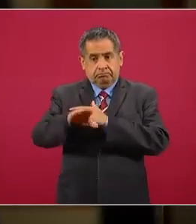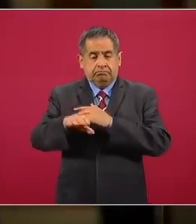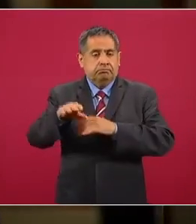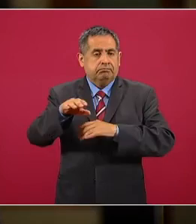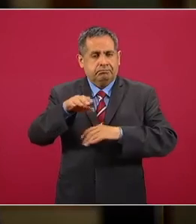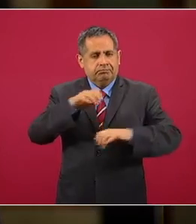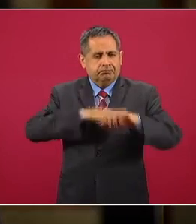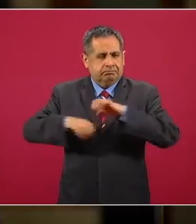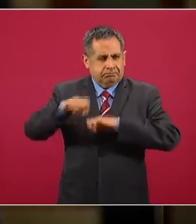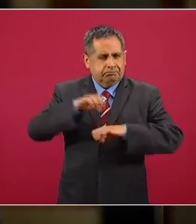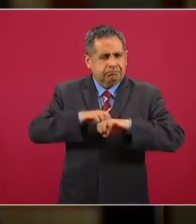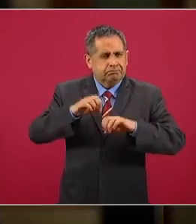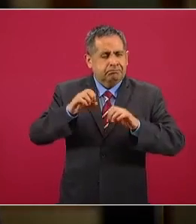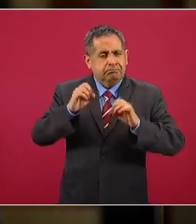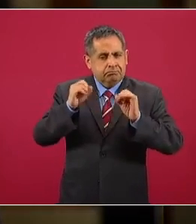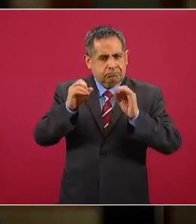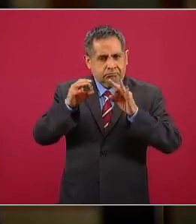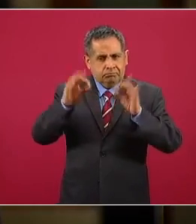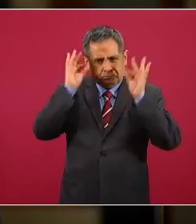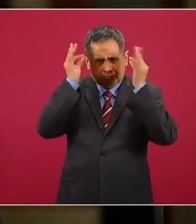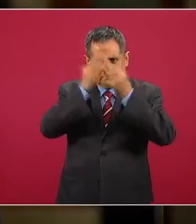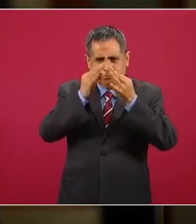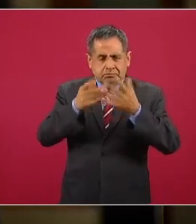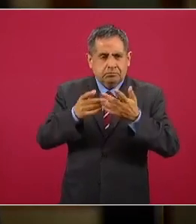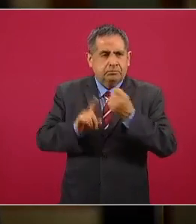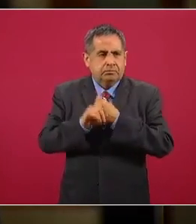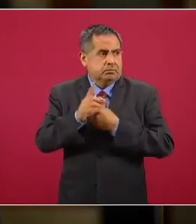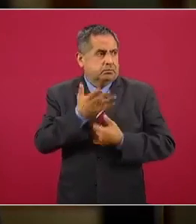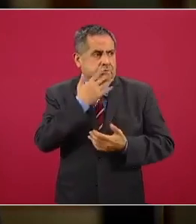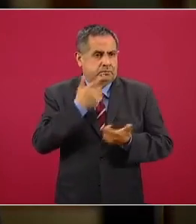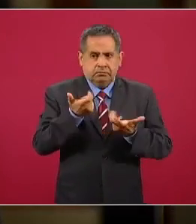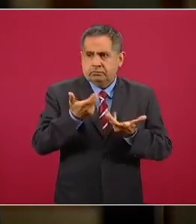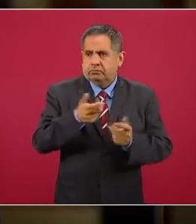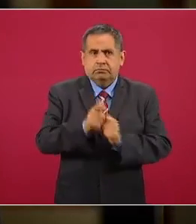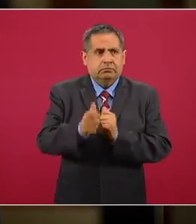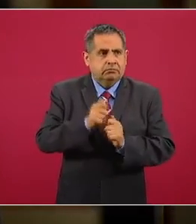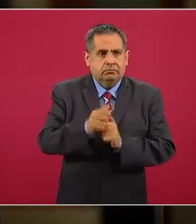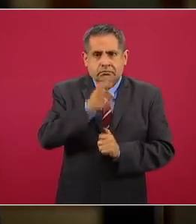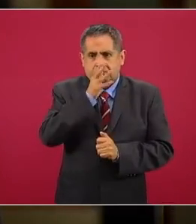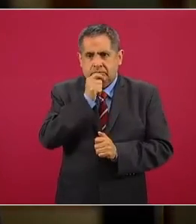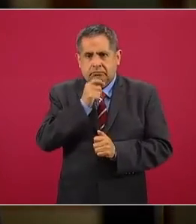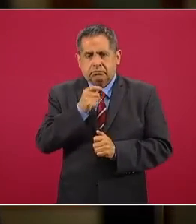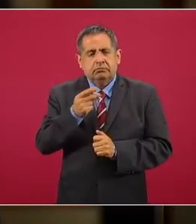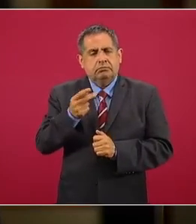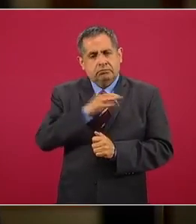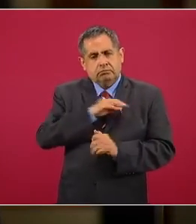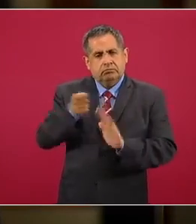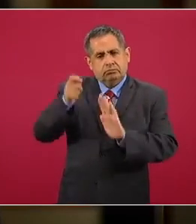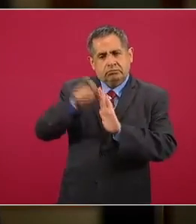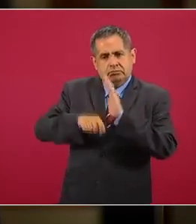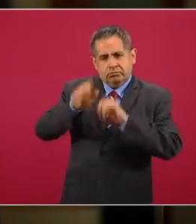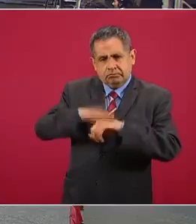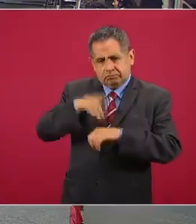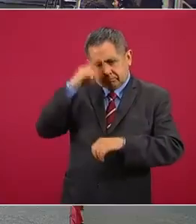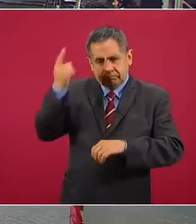no tengan ese problema de poder hacer sus pagos fáciles.